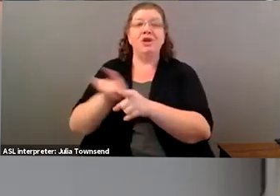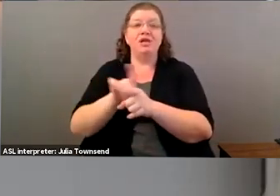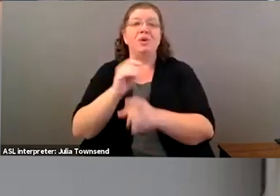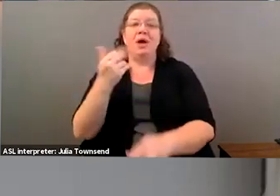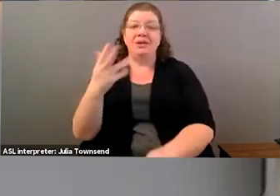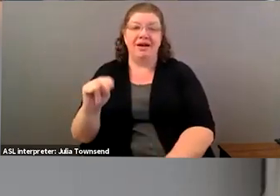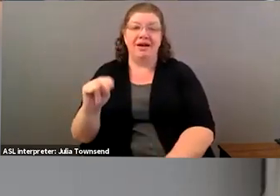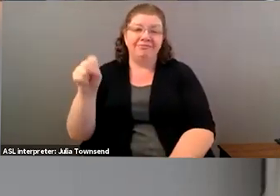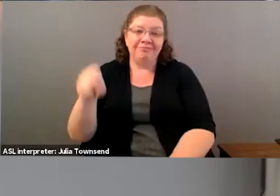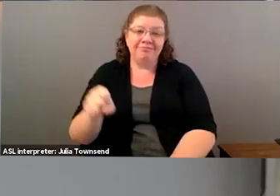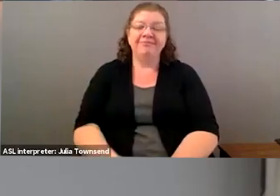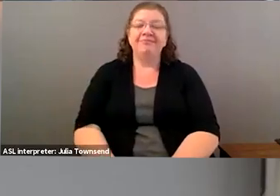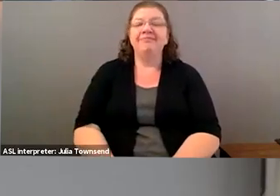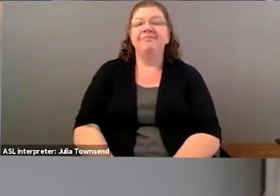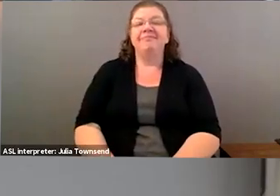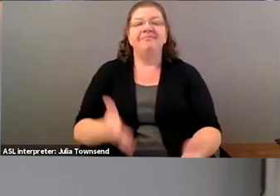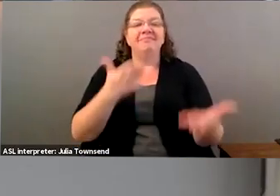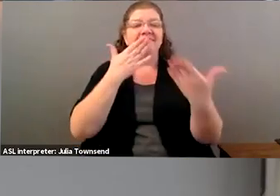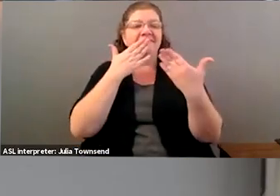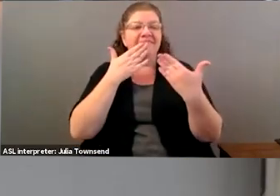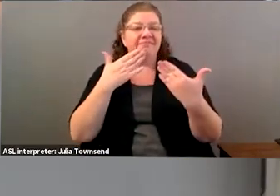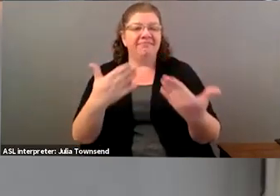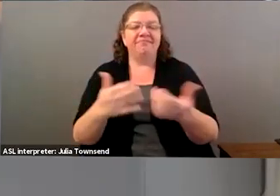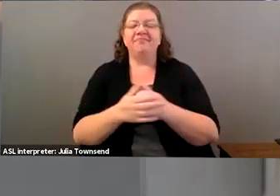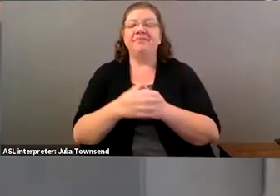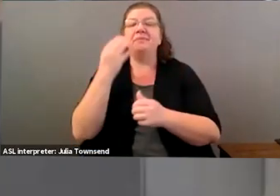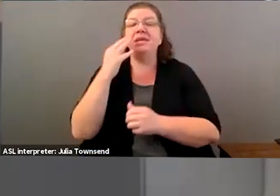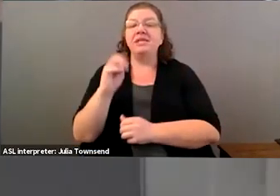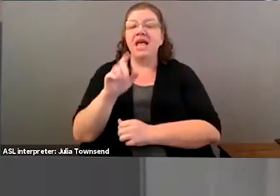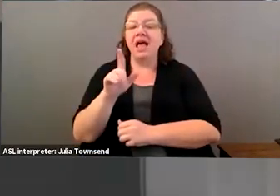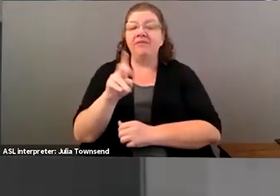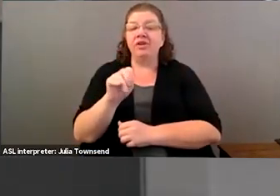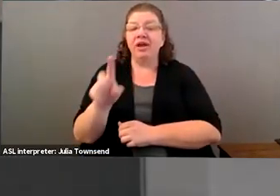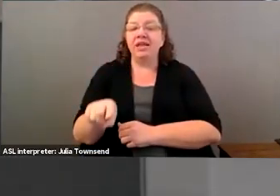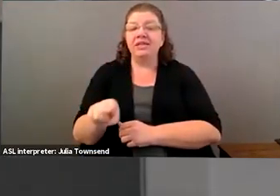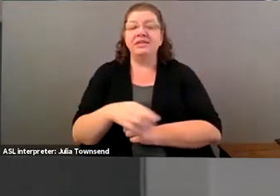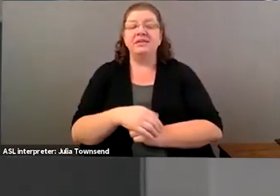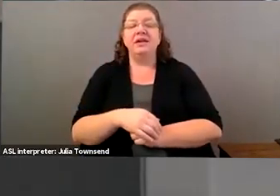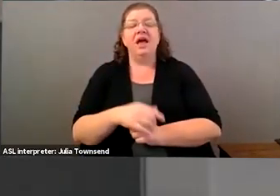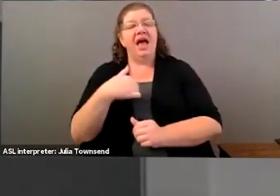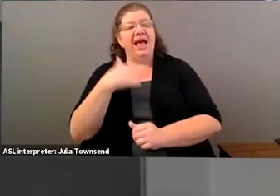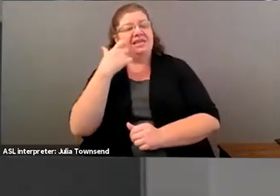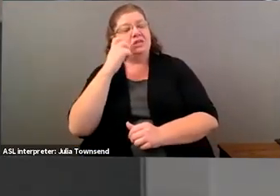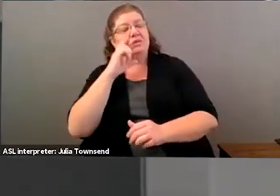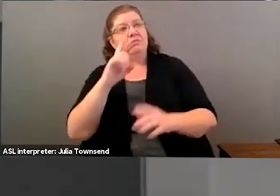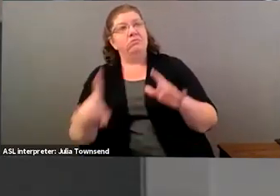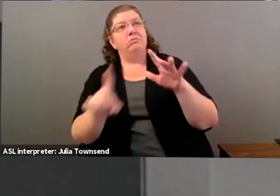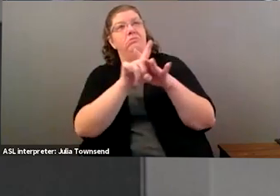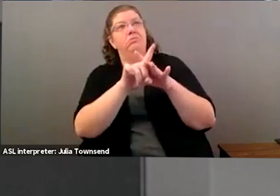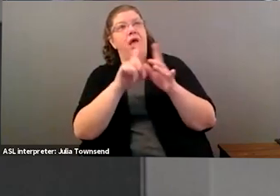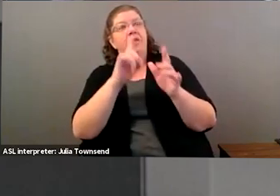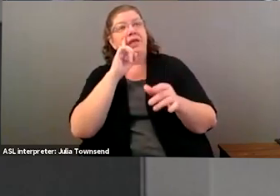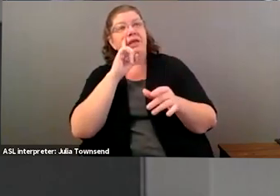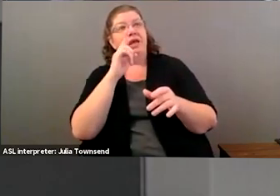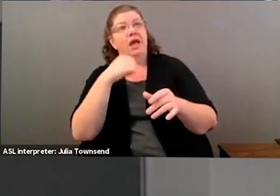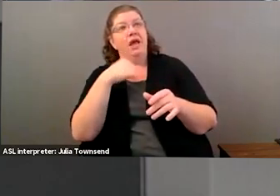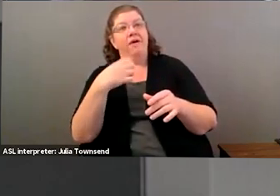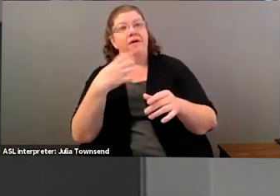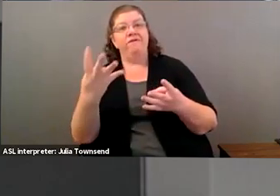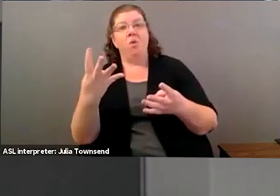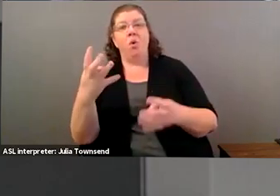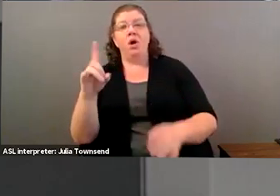don gracias señor álvarez por favor bueno me doy cuenta que hay